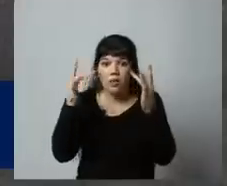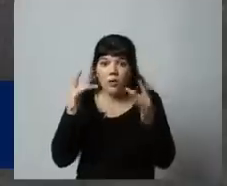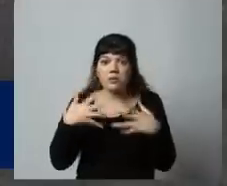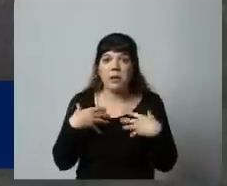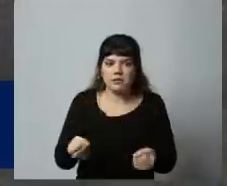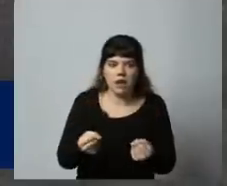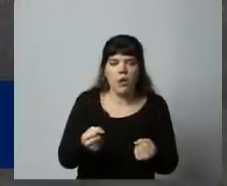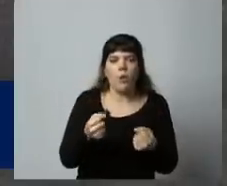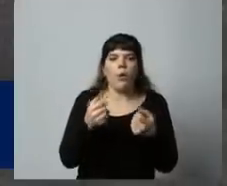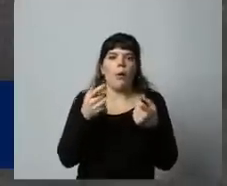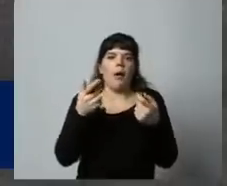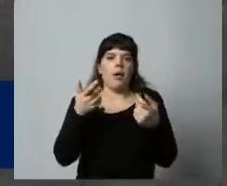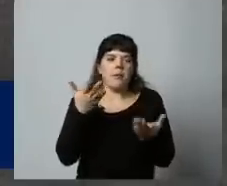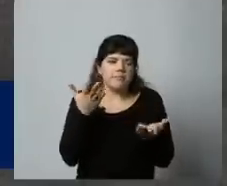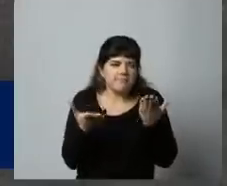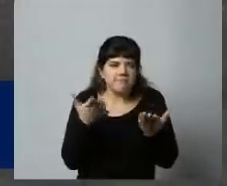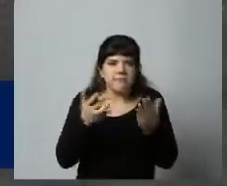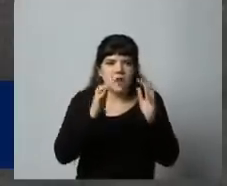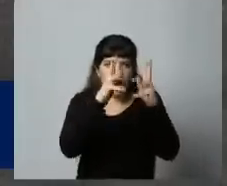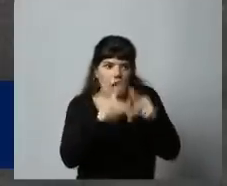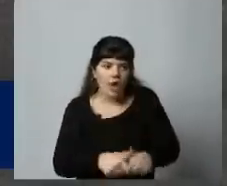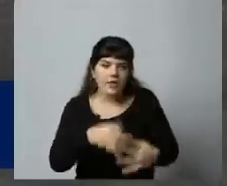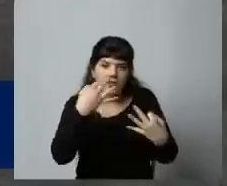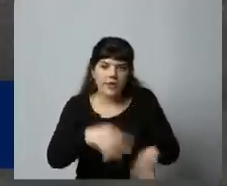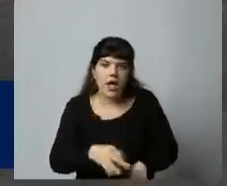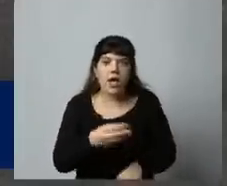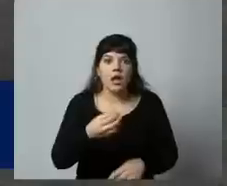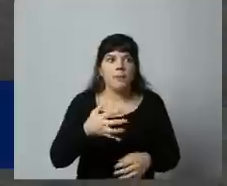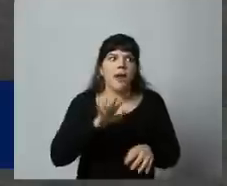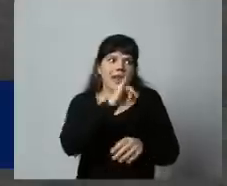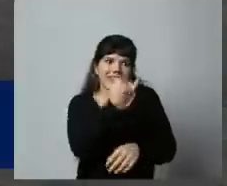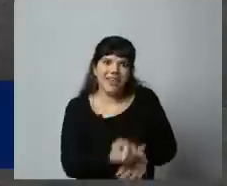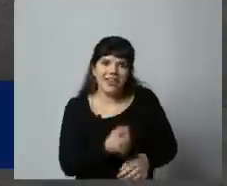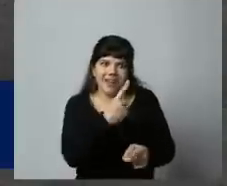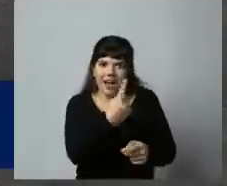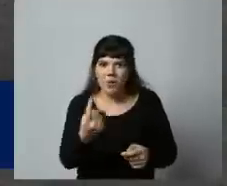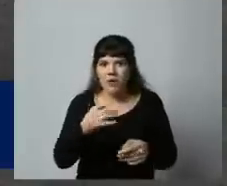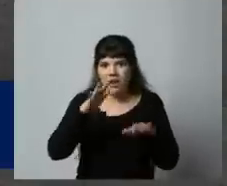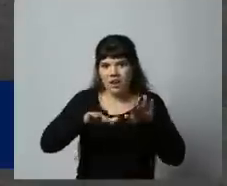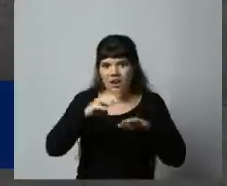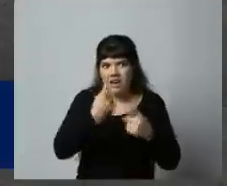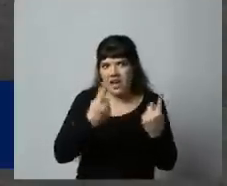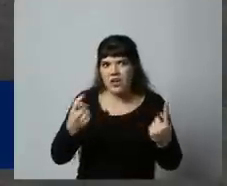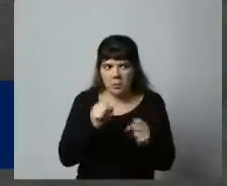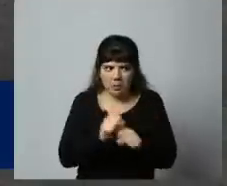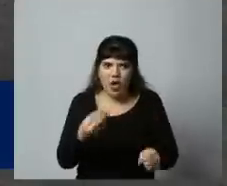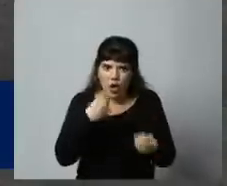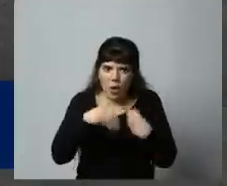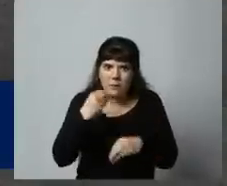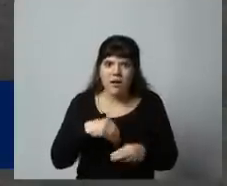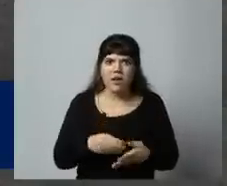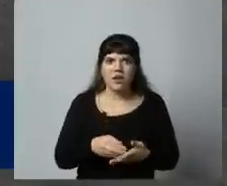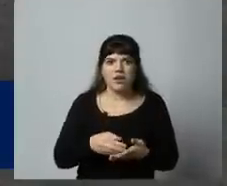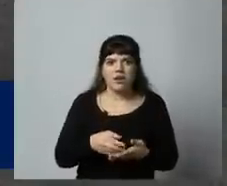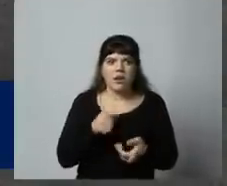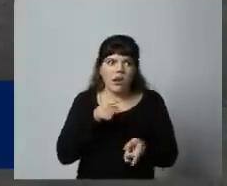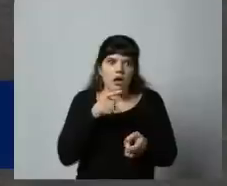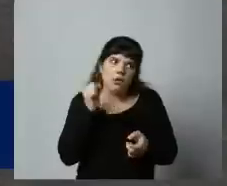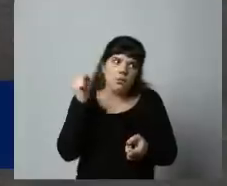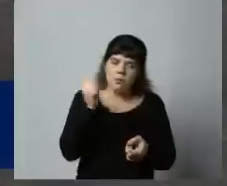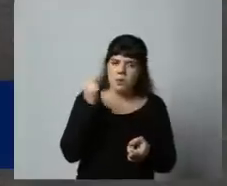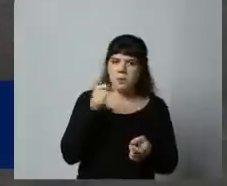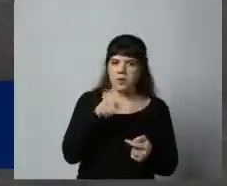equilibrios alimenticios para tener una dieta equilibrada en ese en esta dimensión es muy